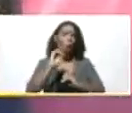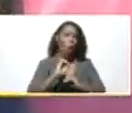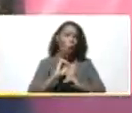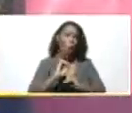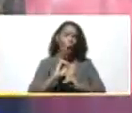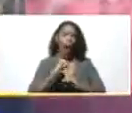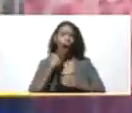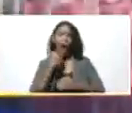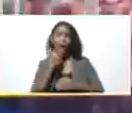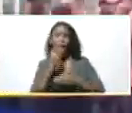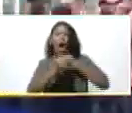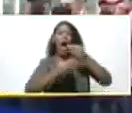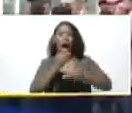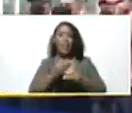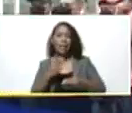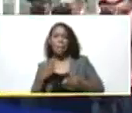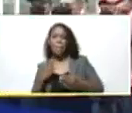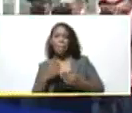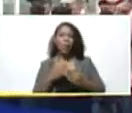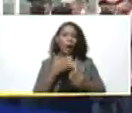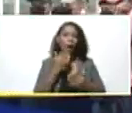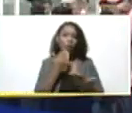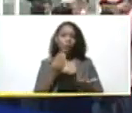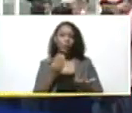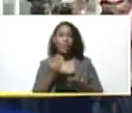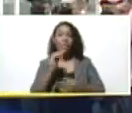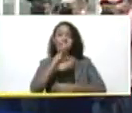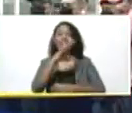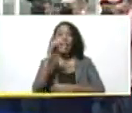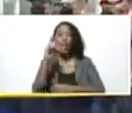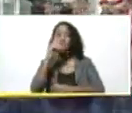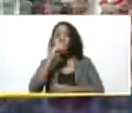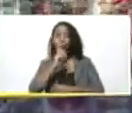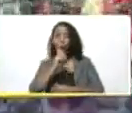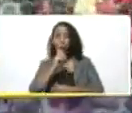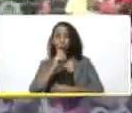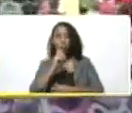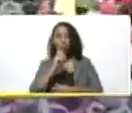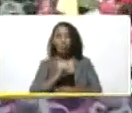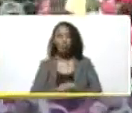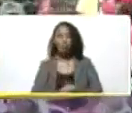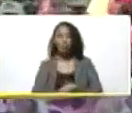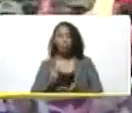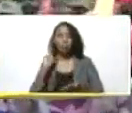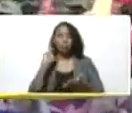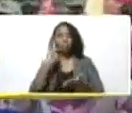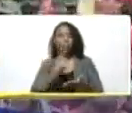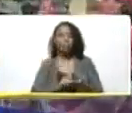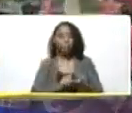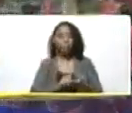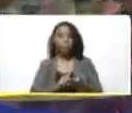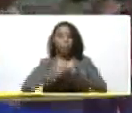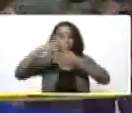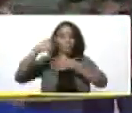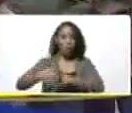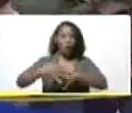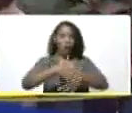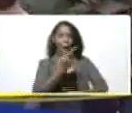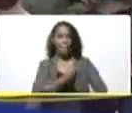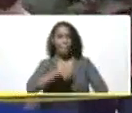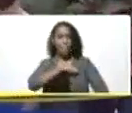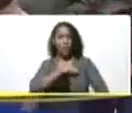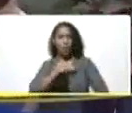causal que trae una causa? Eran 500 años de la llegada de los ejércitos